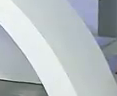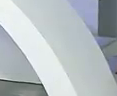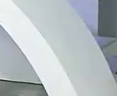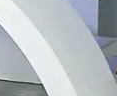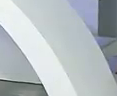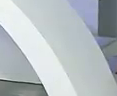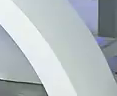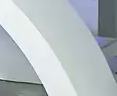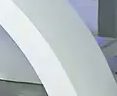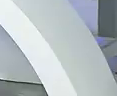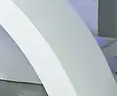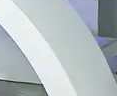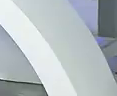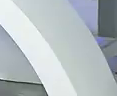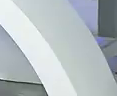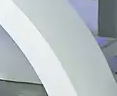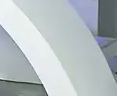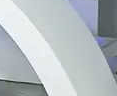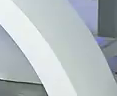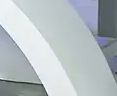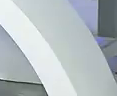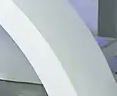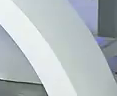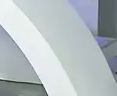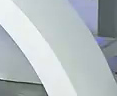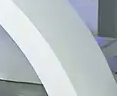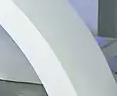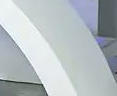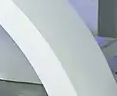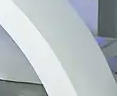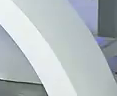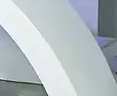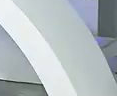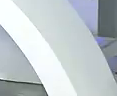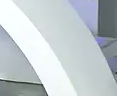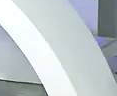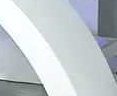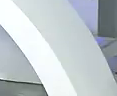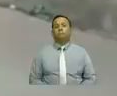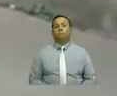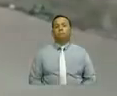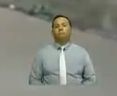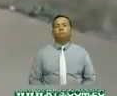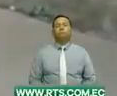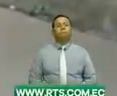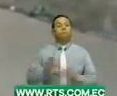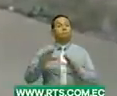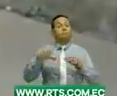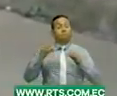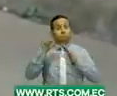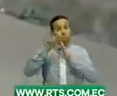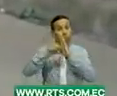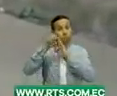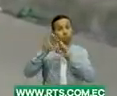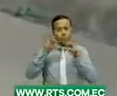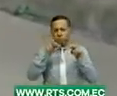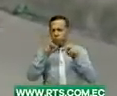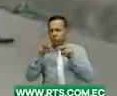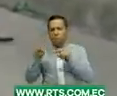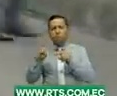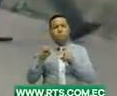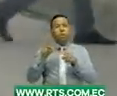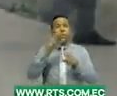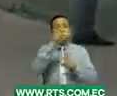buenas noches. Y así, de esa manera iniciamos esta jornada informativa. Mucha atención a las siguientes imágenes, porque más adelante, sujeto